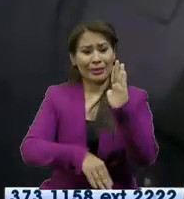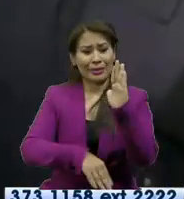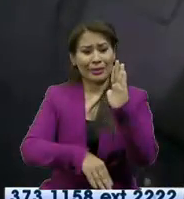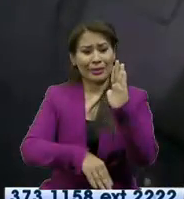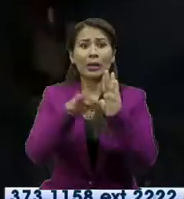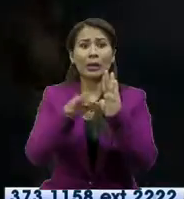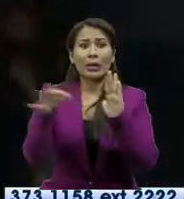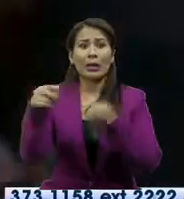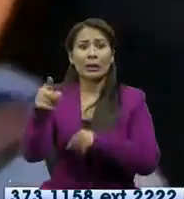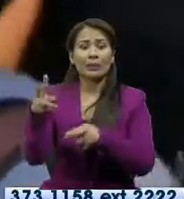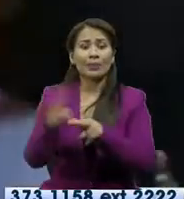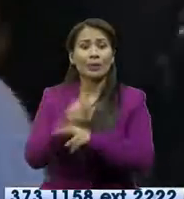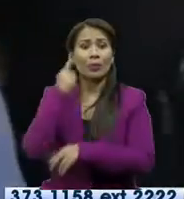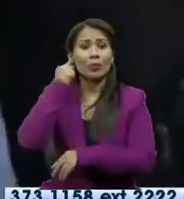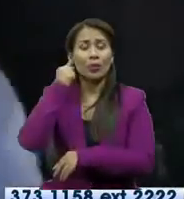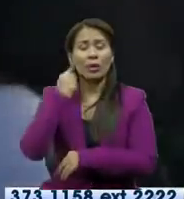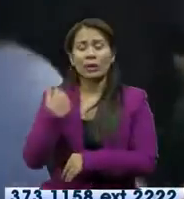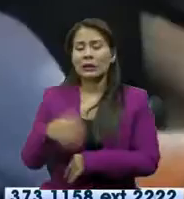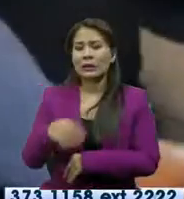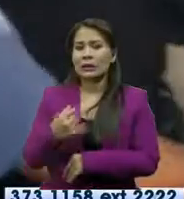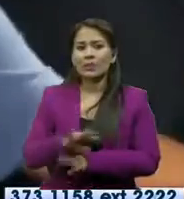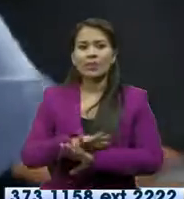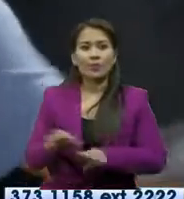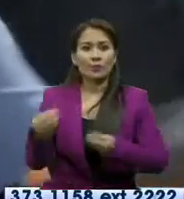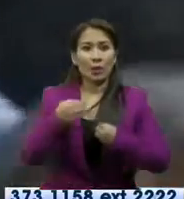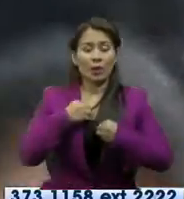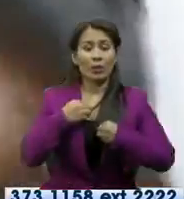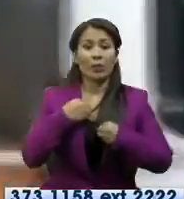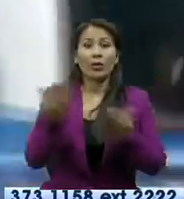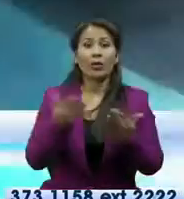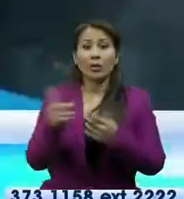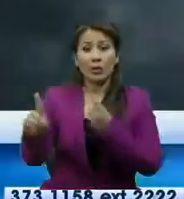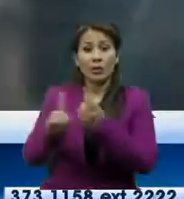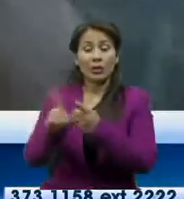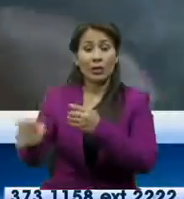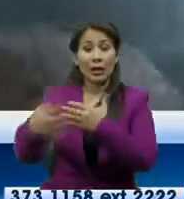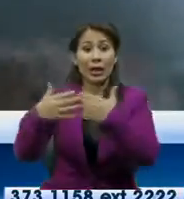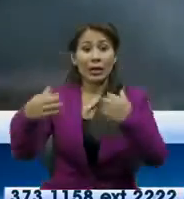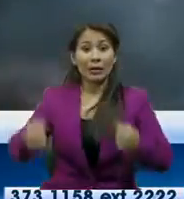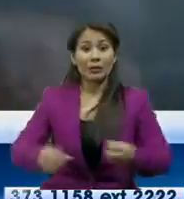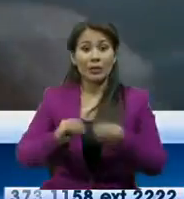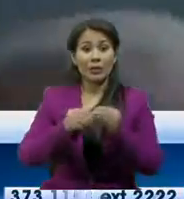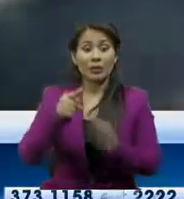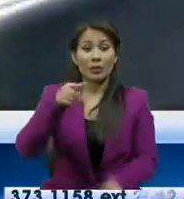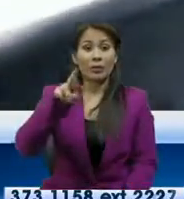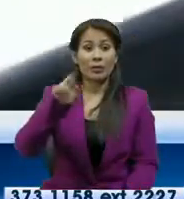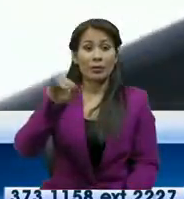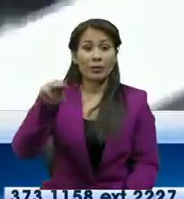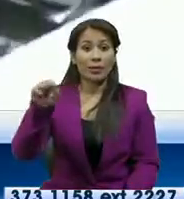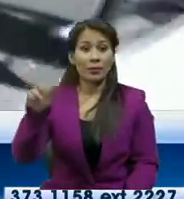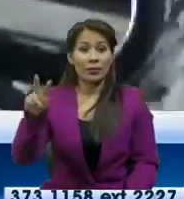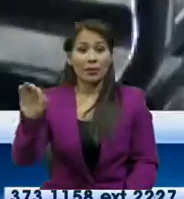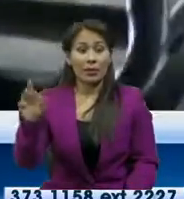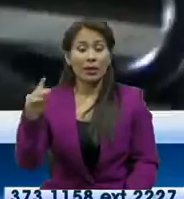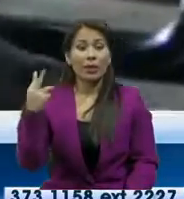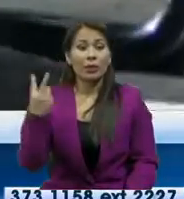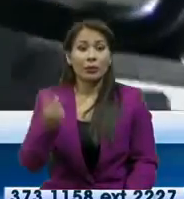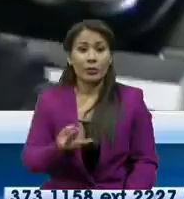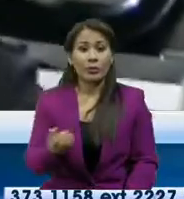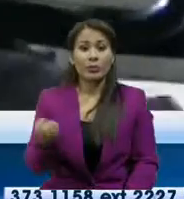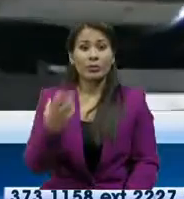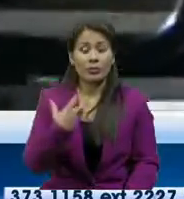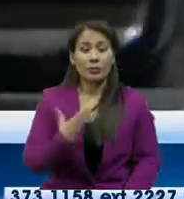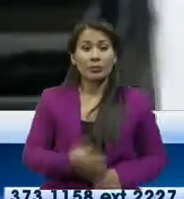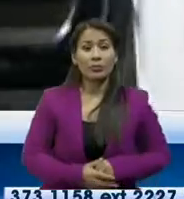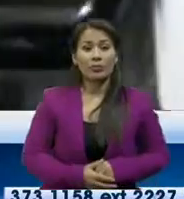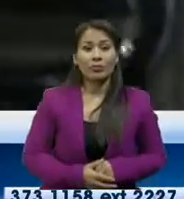la investigación de la policía, fue encontrada dentro de una casa en la cooperativa Primavera 2 del cantón Durán. Su detención se